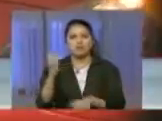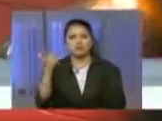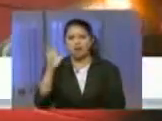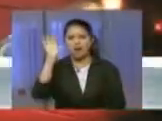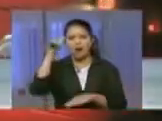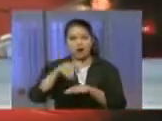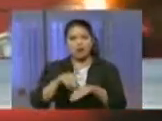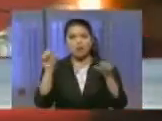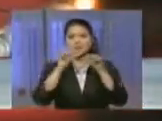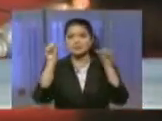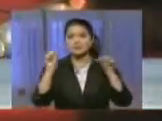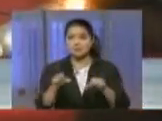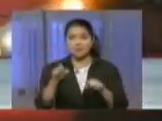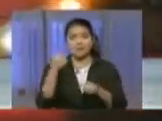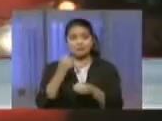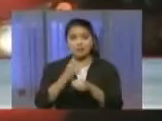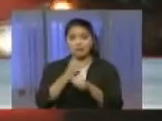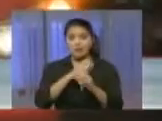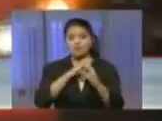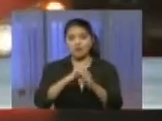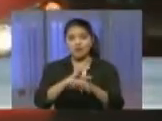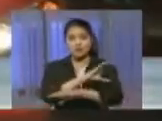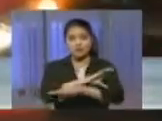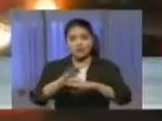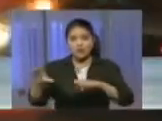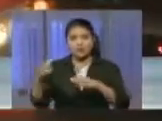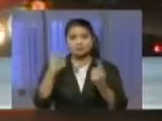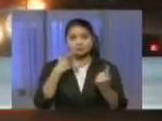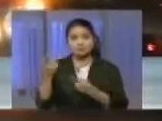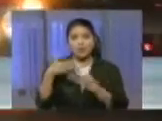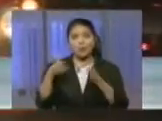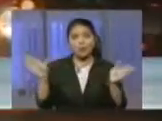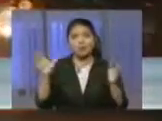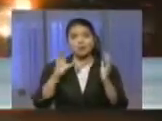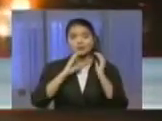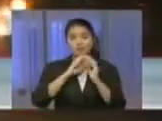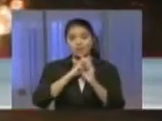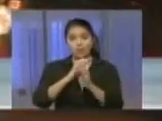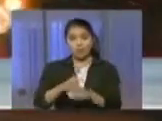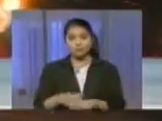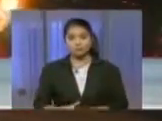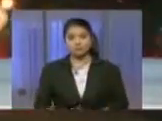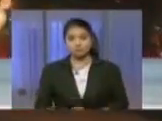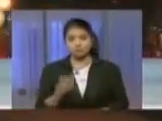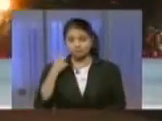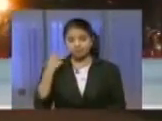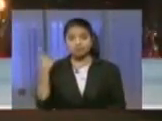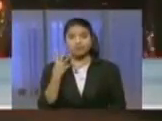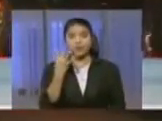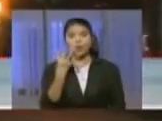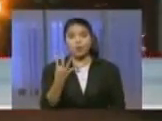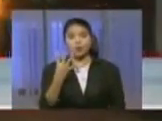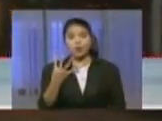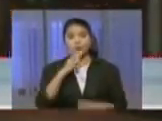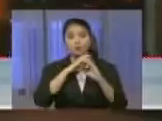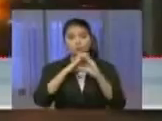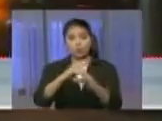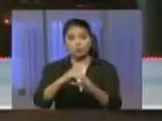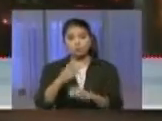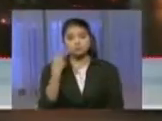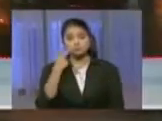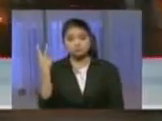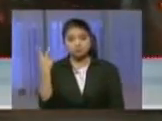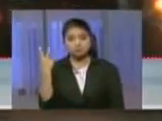sistema de público nuestra operadora pública de transporte est estos cuatro autobuses van a